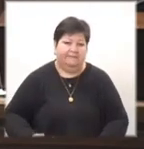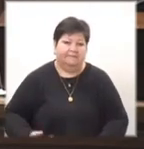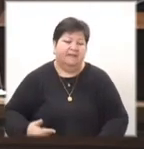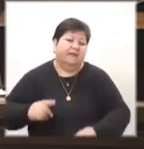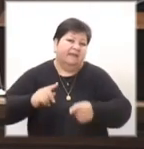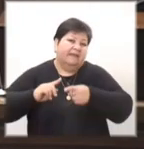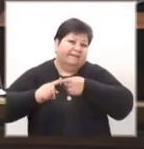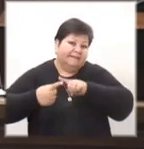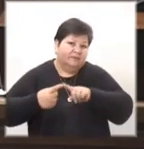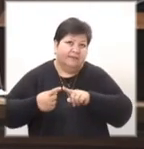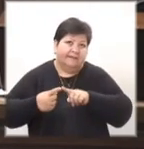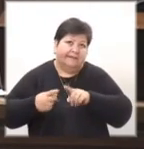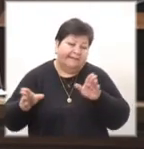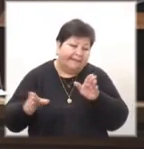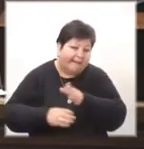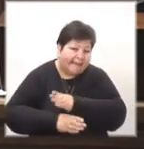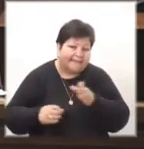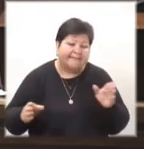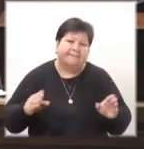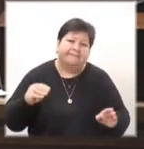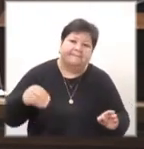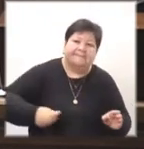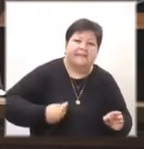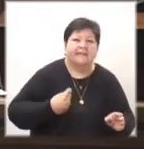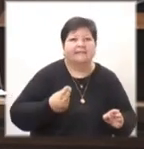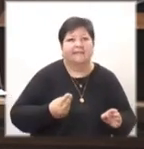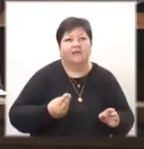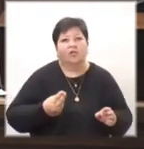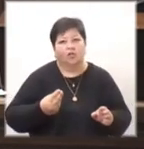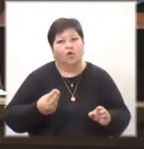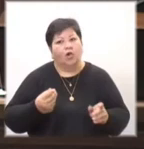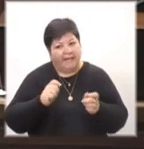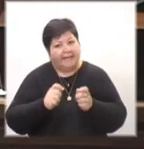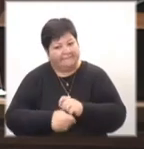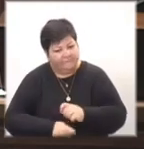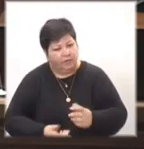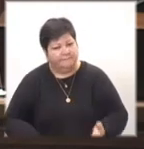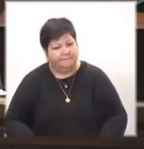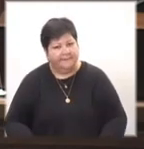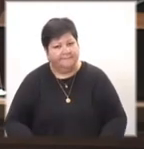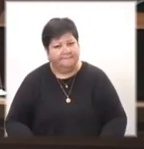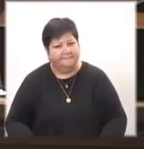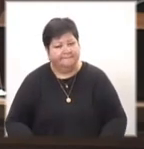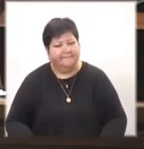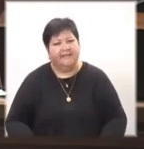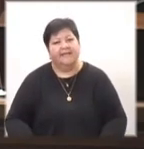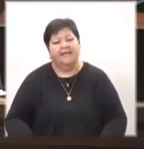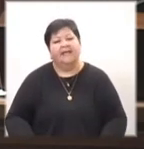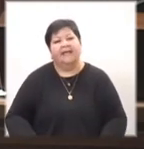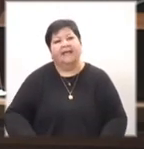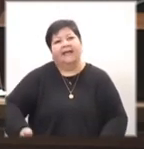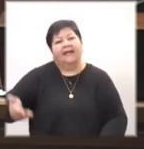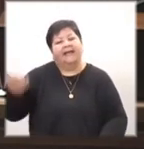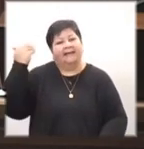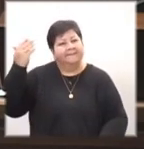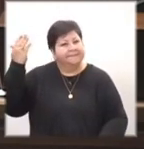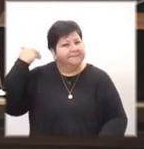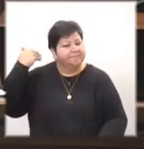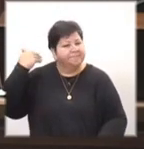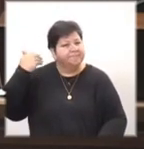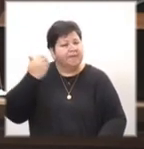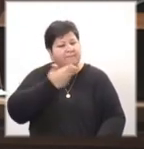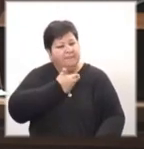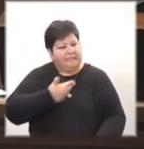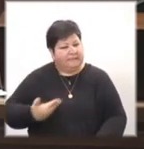nadie iba a perder con esta reforma. En una oportunidad, Presidencia